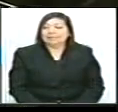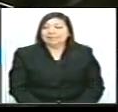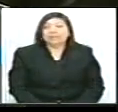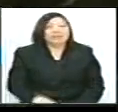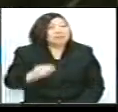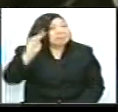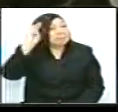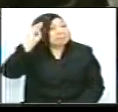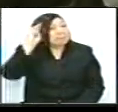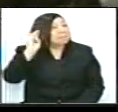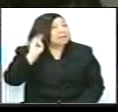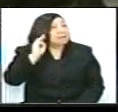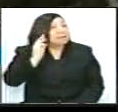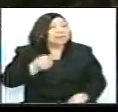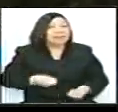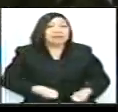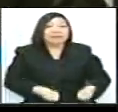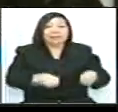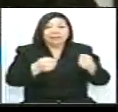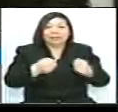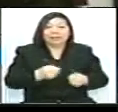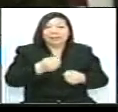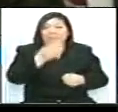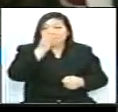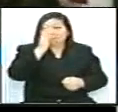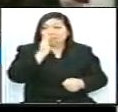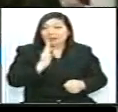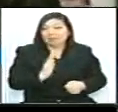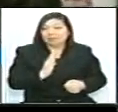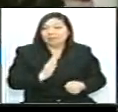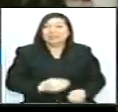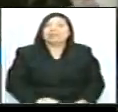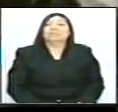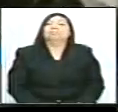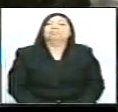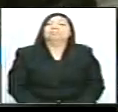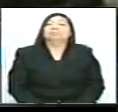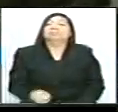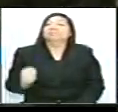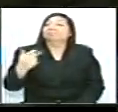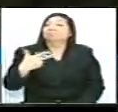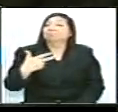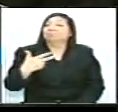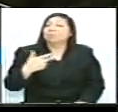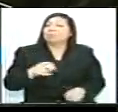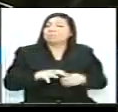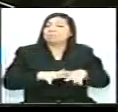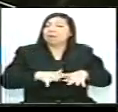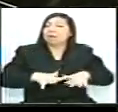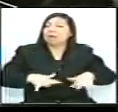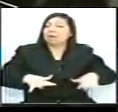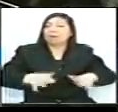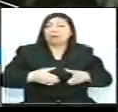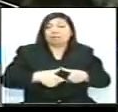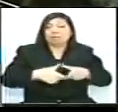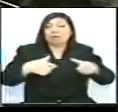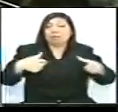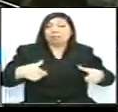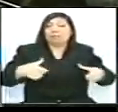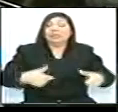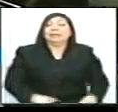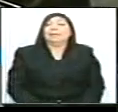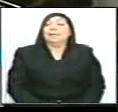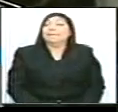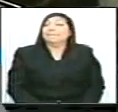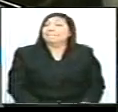Madre de Dios es una región, la tercera en extensión en el país.